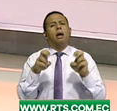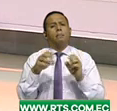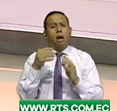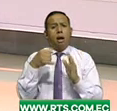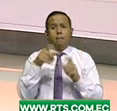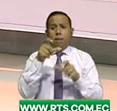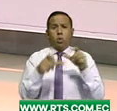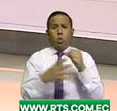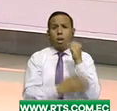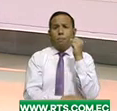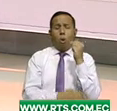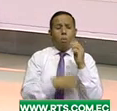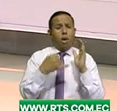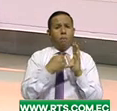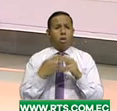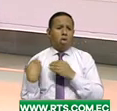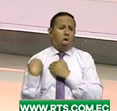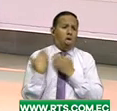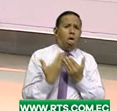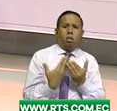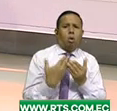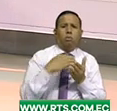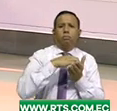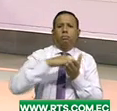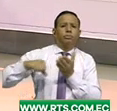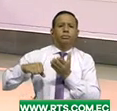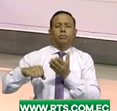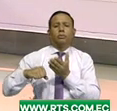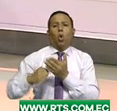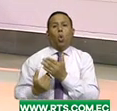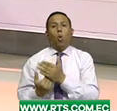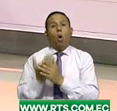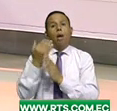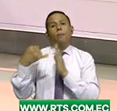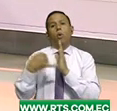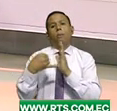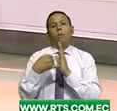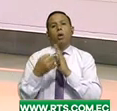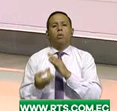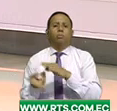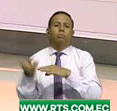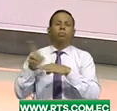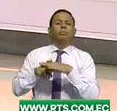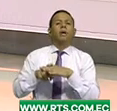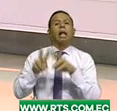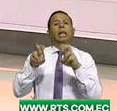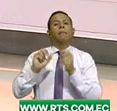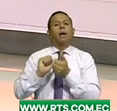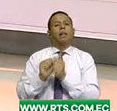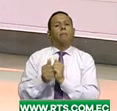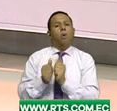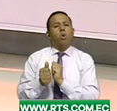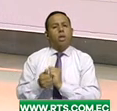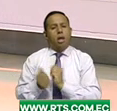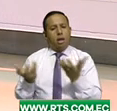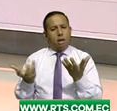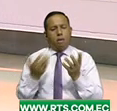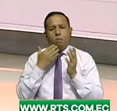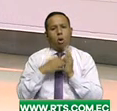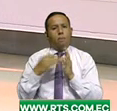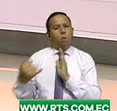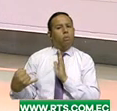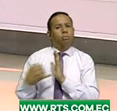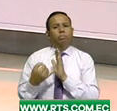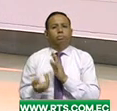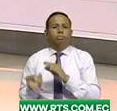la clase media. Por otro lado, se crea uno nuevo para pronósticos deportivos y se establece IVA del